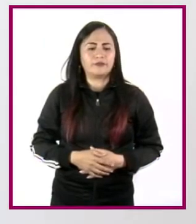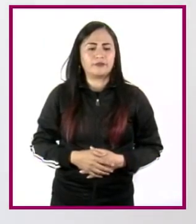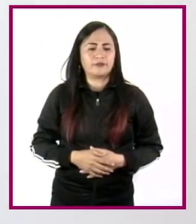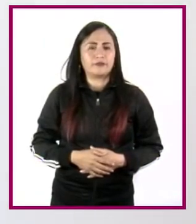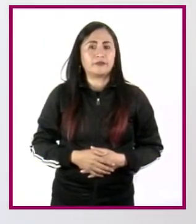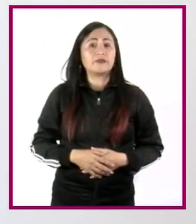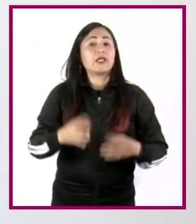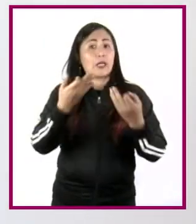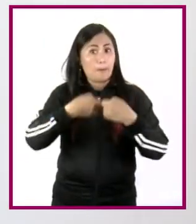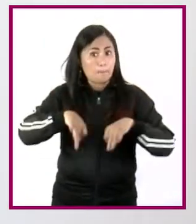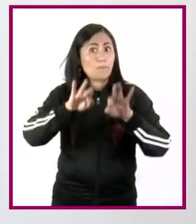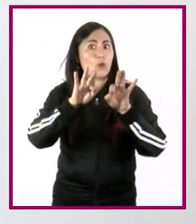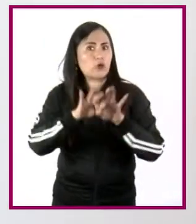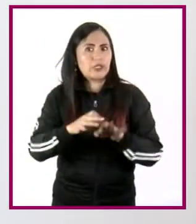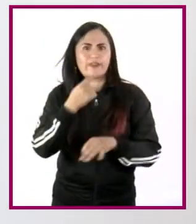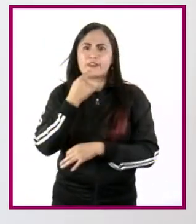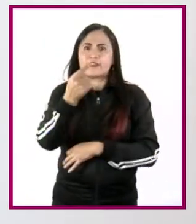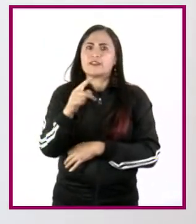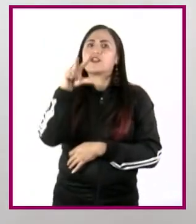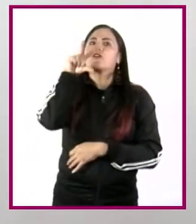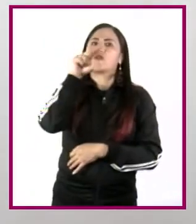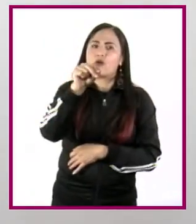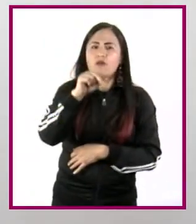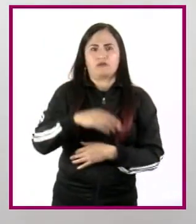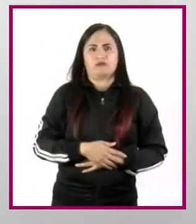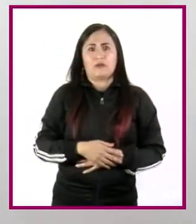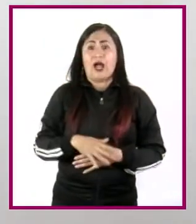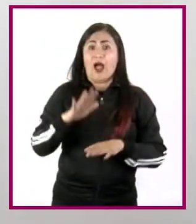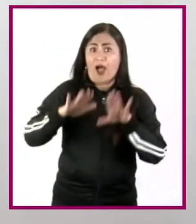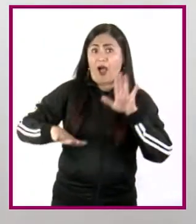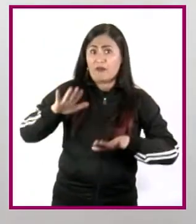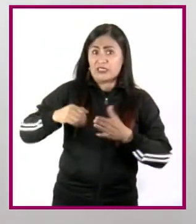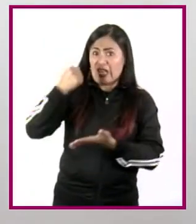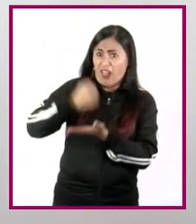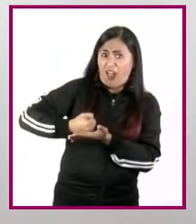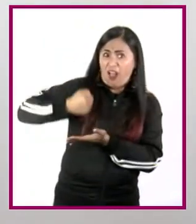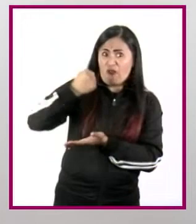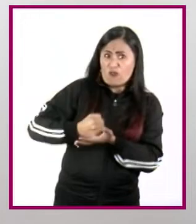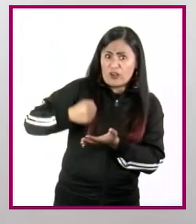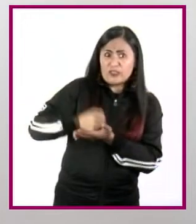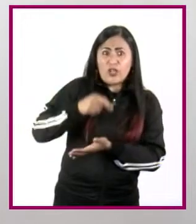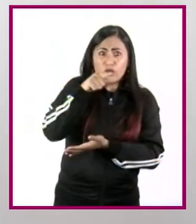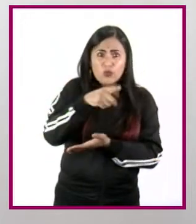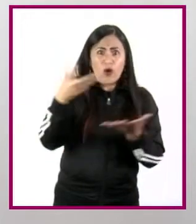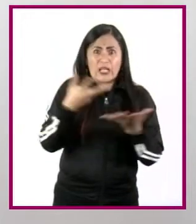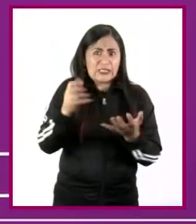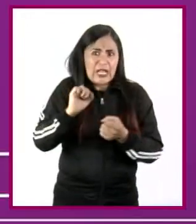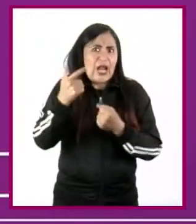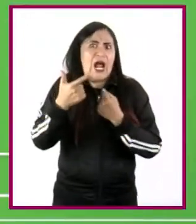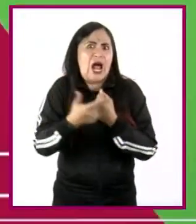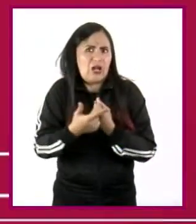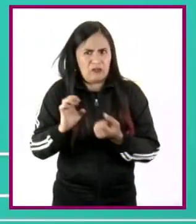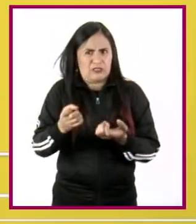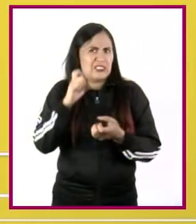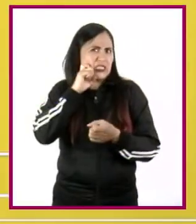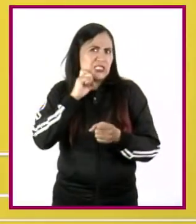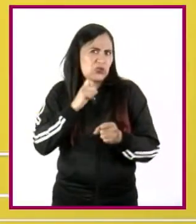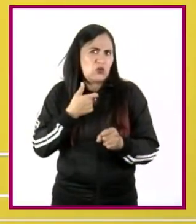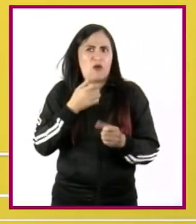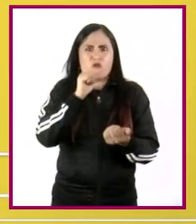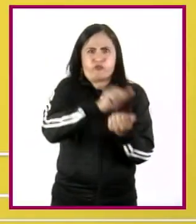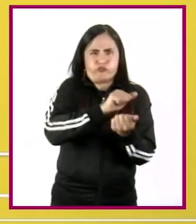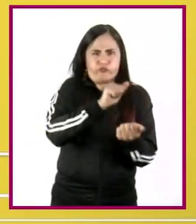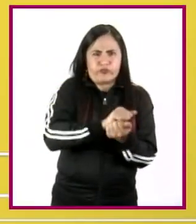Es importante decir que no cuando alguien quiere forzarte o obligarte a realizar alguna clase de acto sexual. Y la verdad es que sí